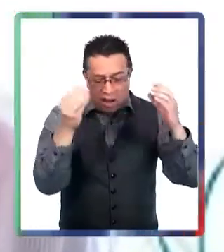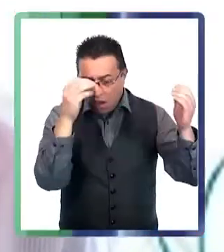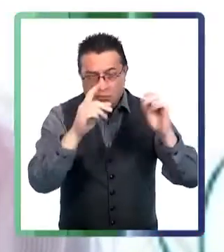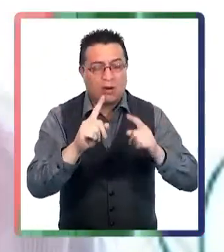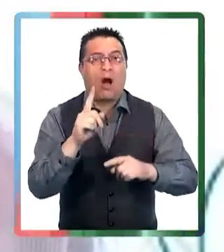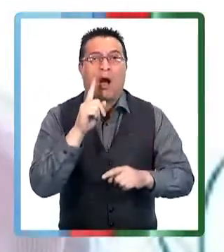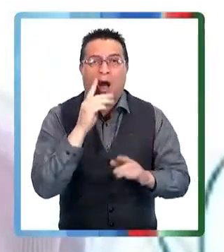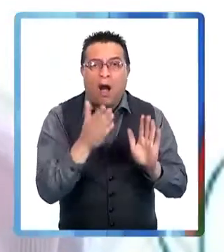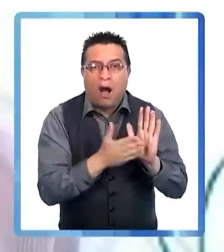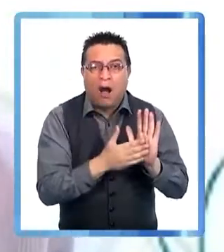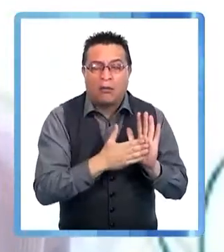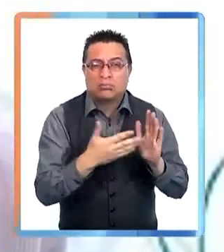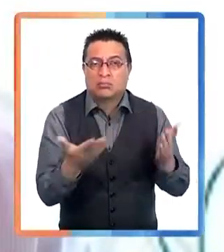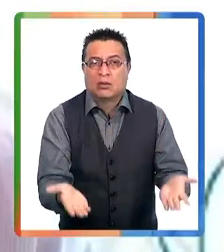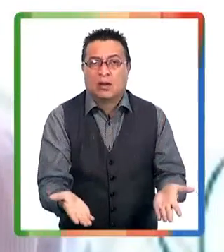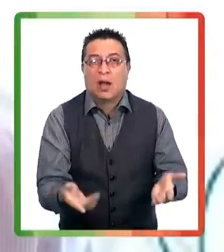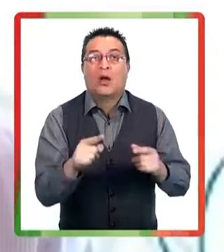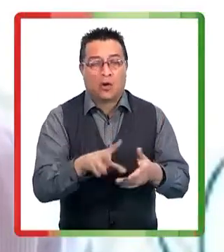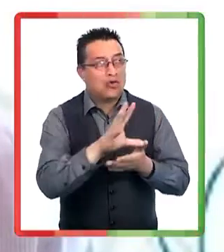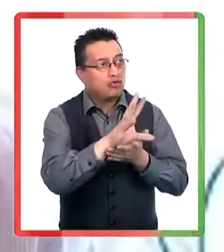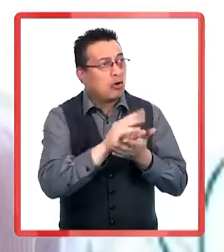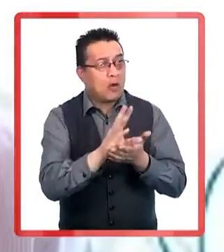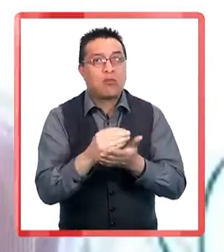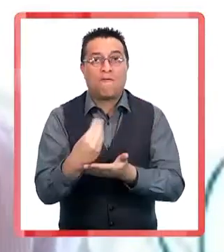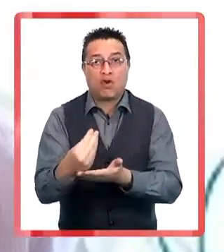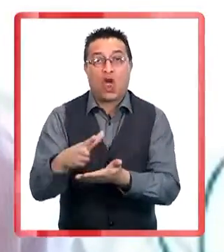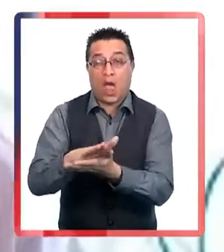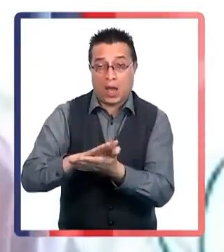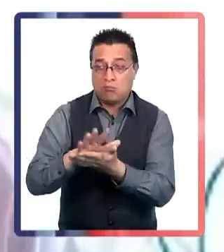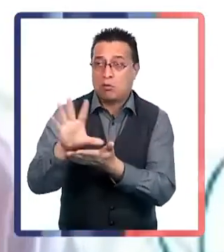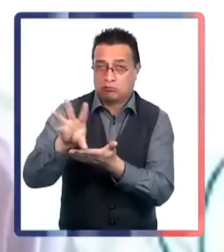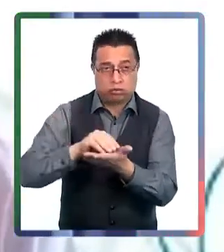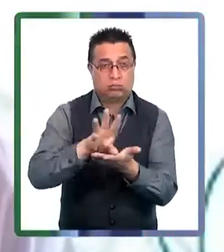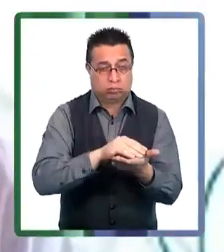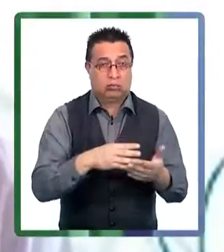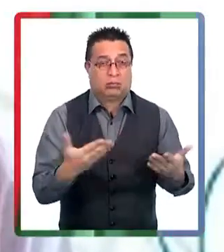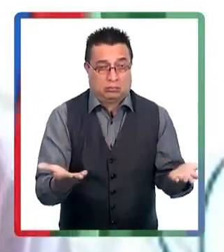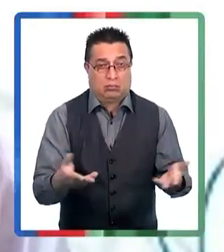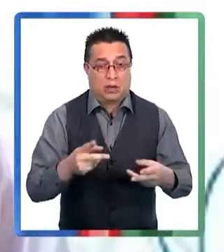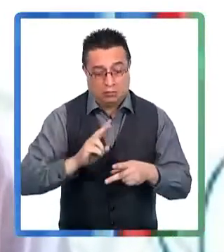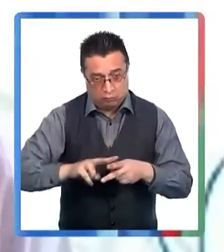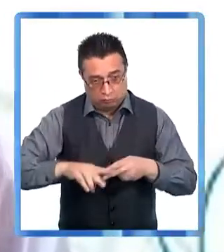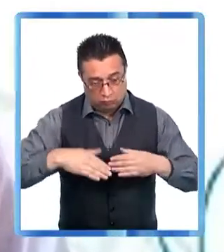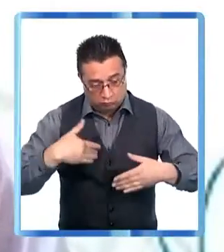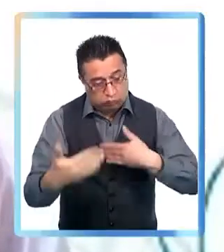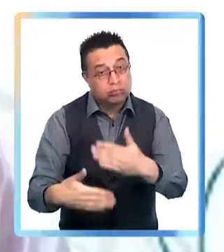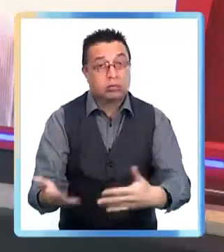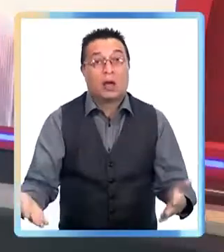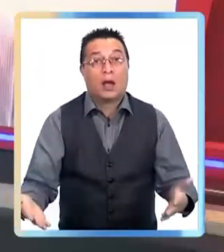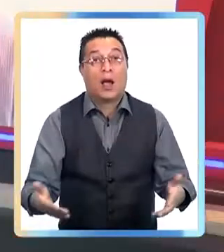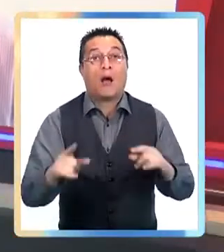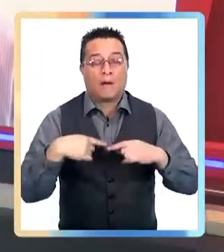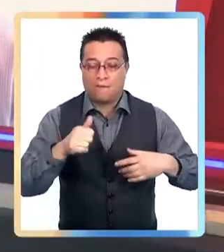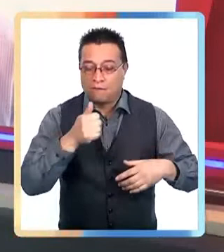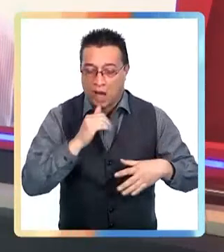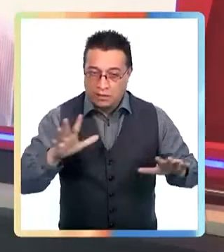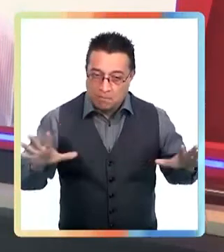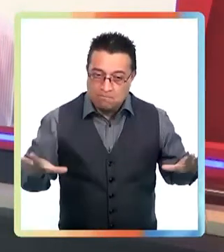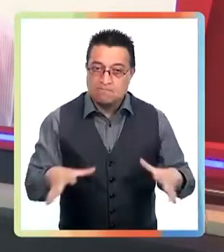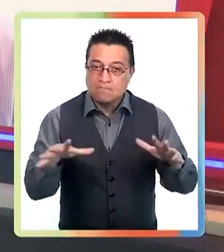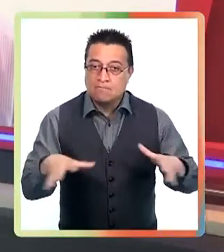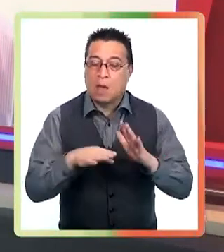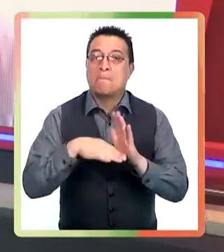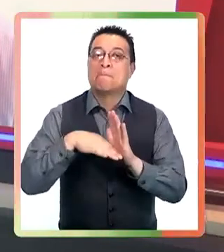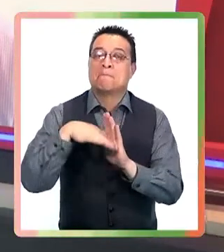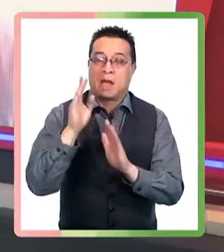O sea, aquí se trata, ¿no es cierto?, de copiar los buenos ejemplos y ponerlos en práctica. Falta una actitud más proactiva en